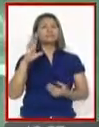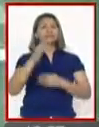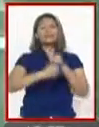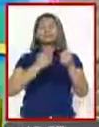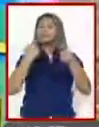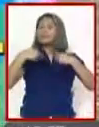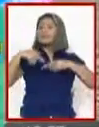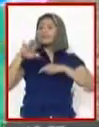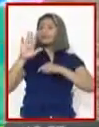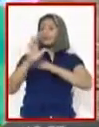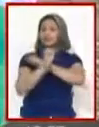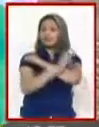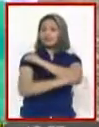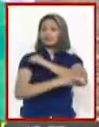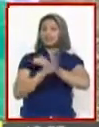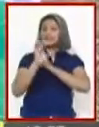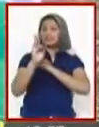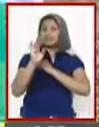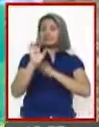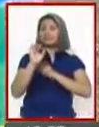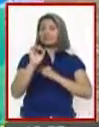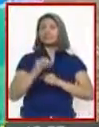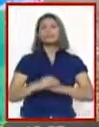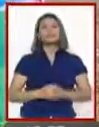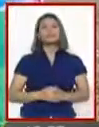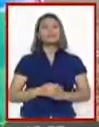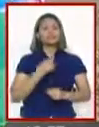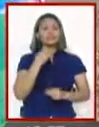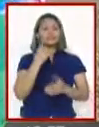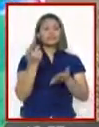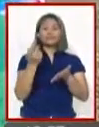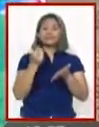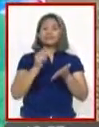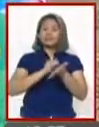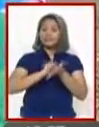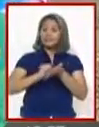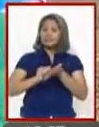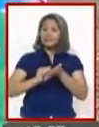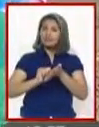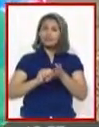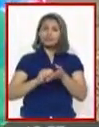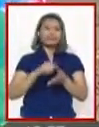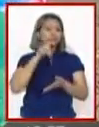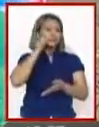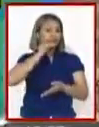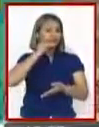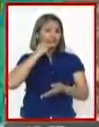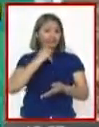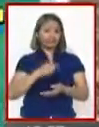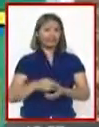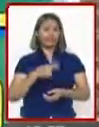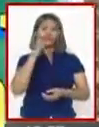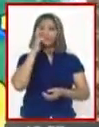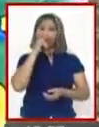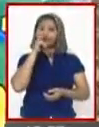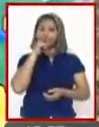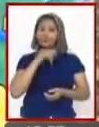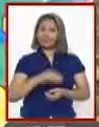tierra, ¿verdad? Ahora ya tengo 70. Entonces se hizo la escritura y ella ya me